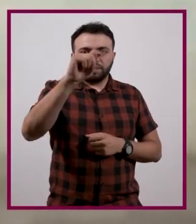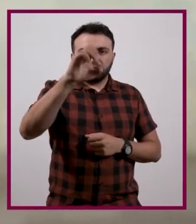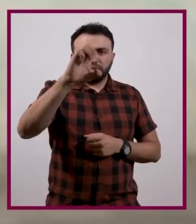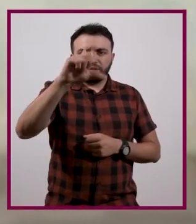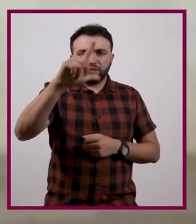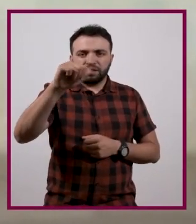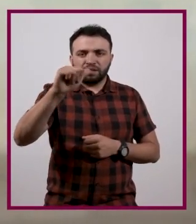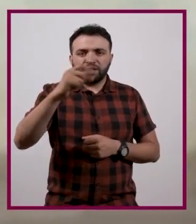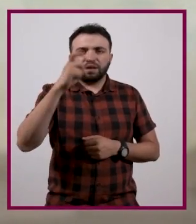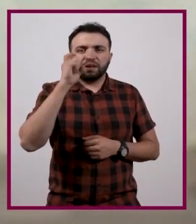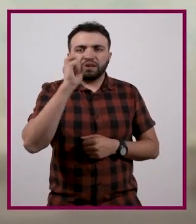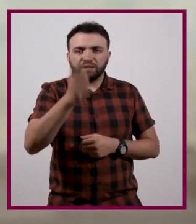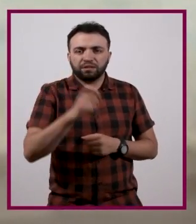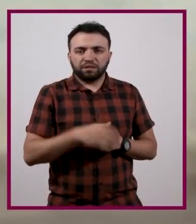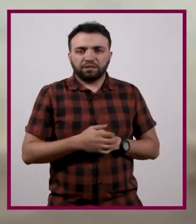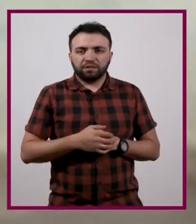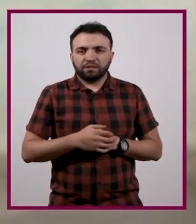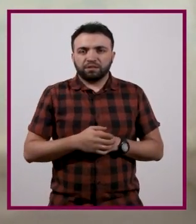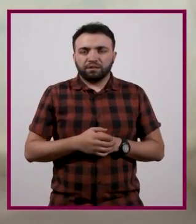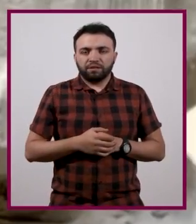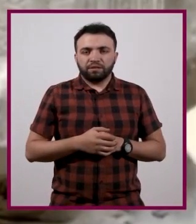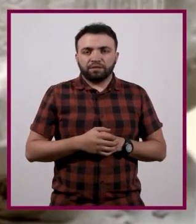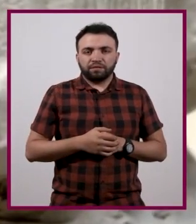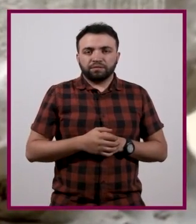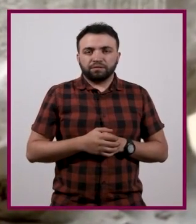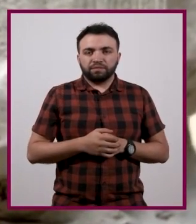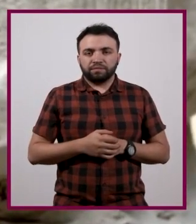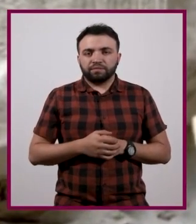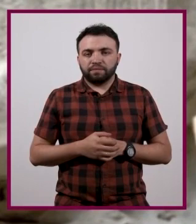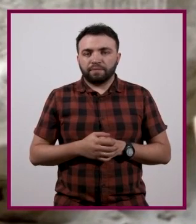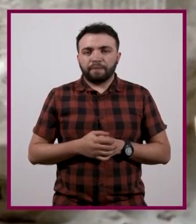otra cosa que el retrato